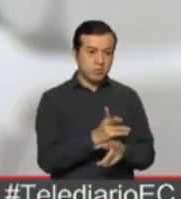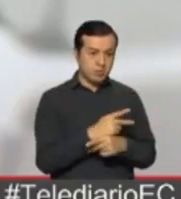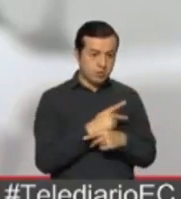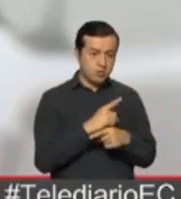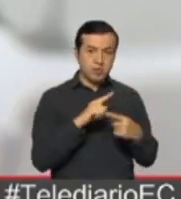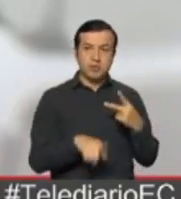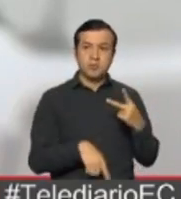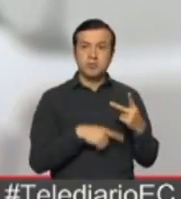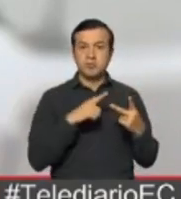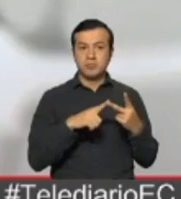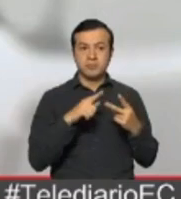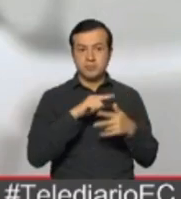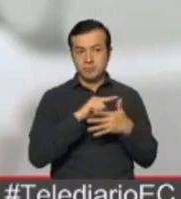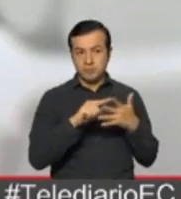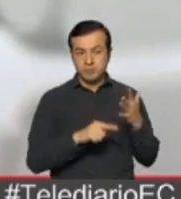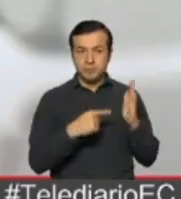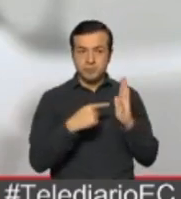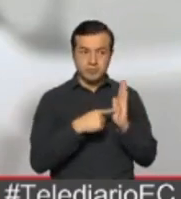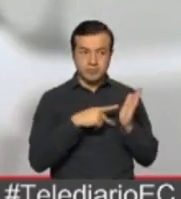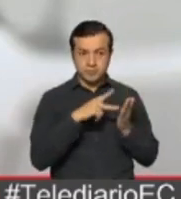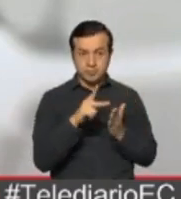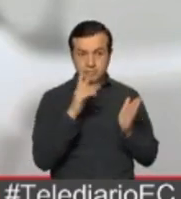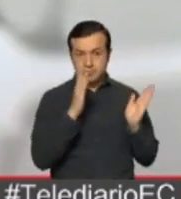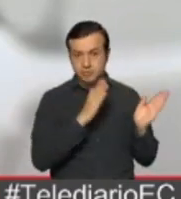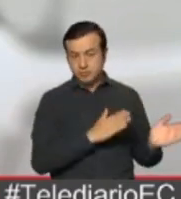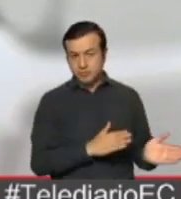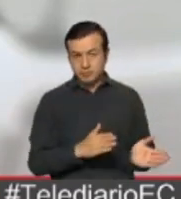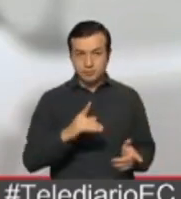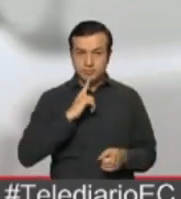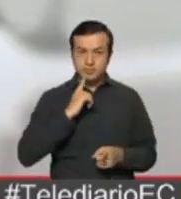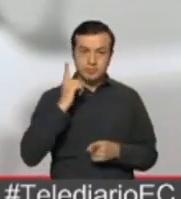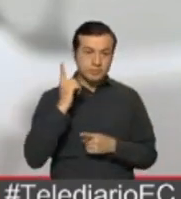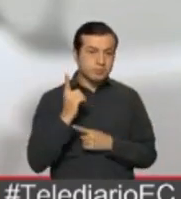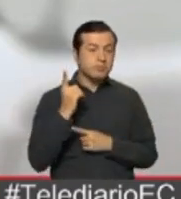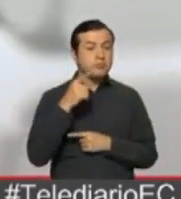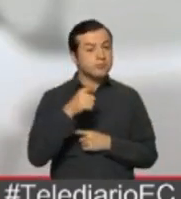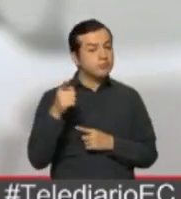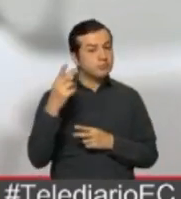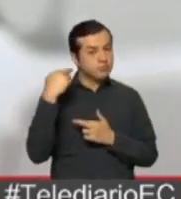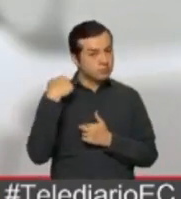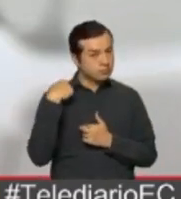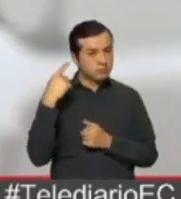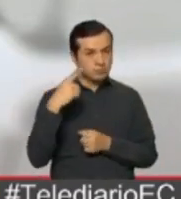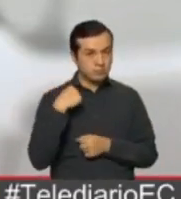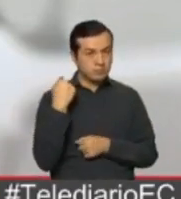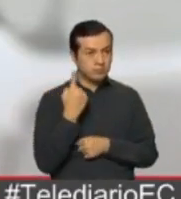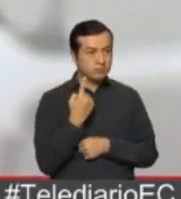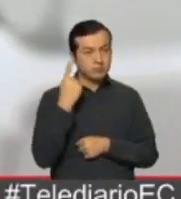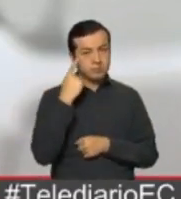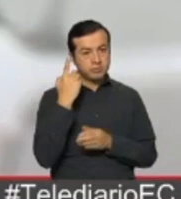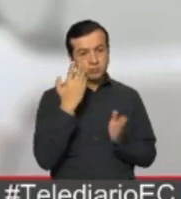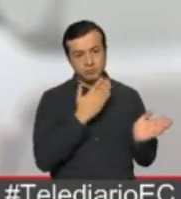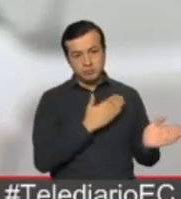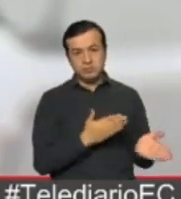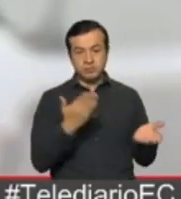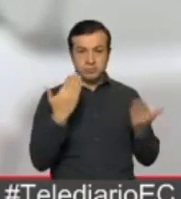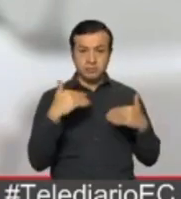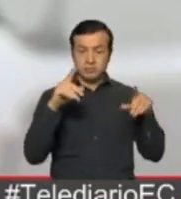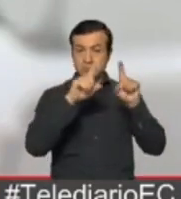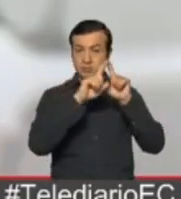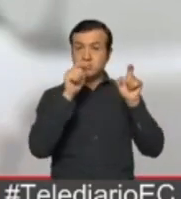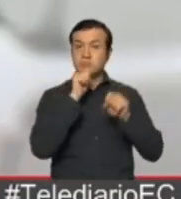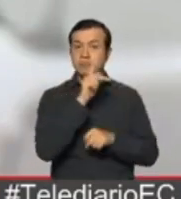los incentivos tributarios que existen entonces por supuesto y esa es nuestra función nosotros somos los canalizadores para que el sector privado